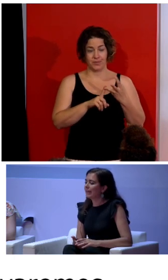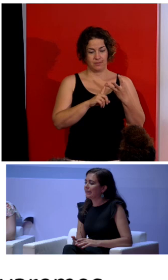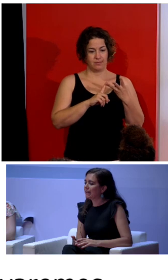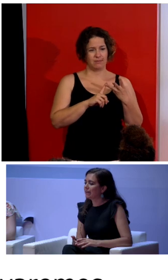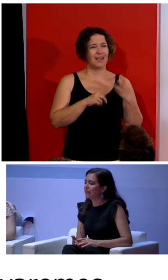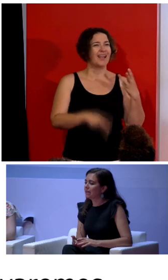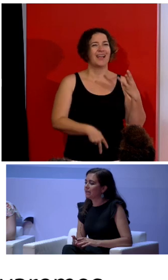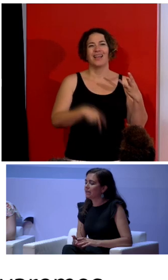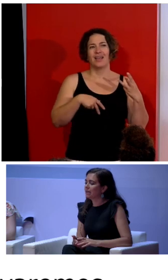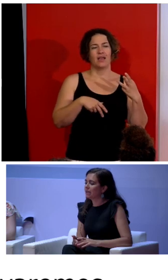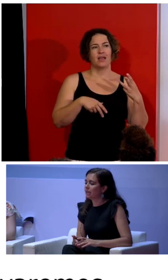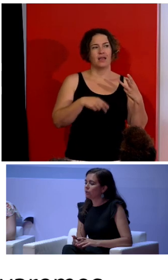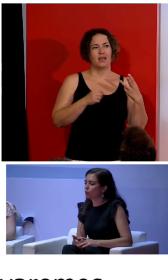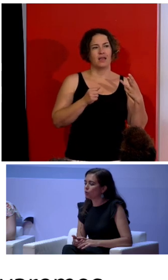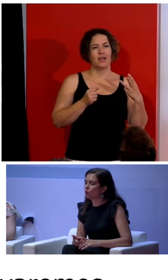el generar